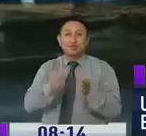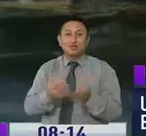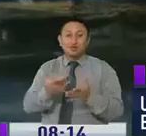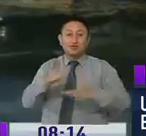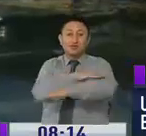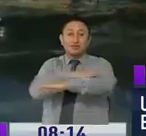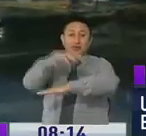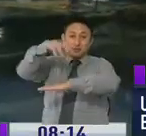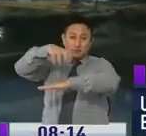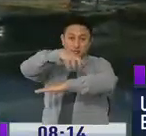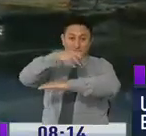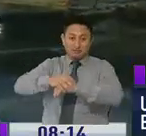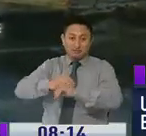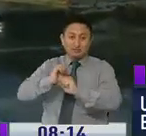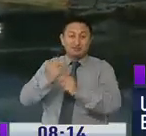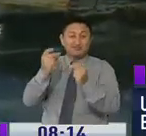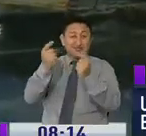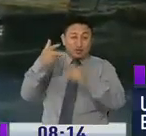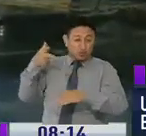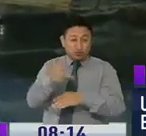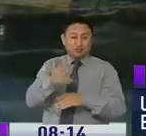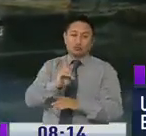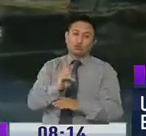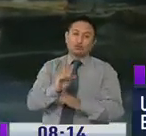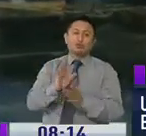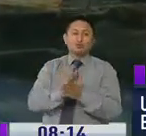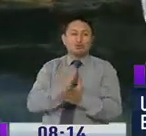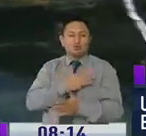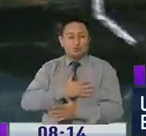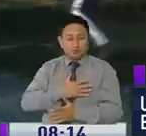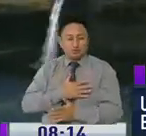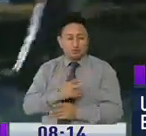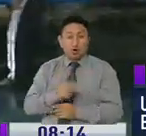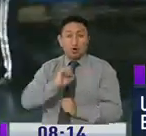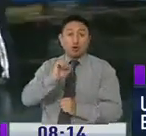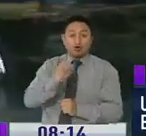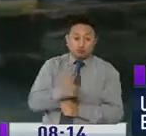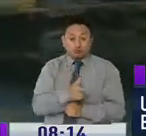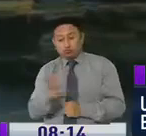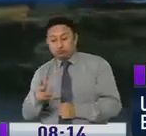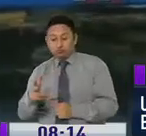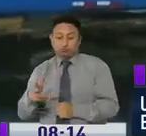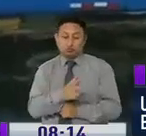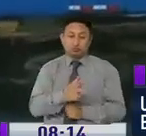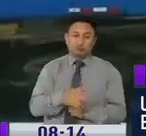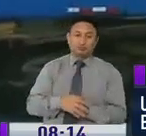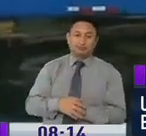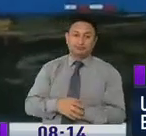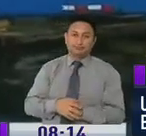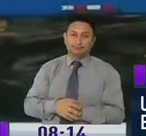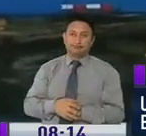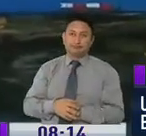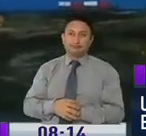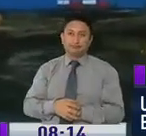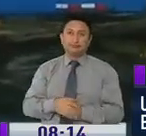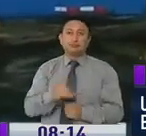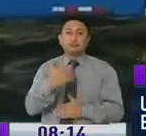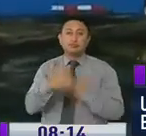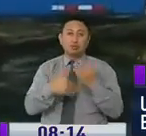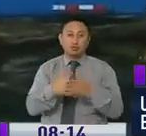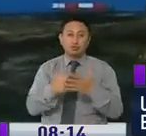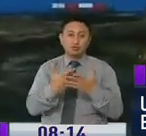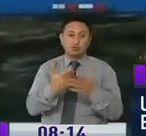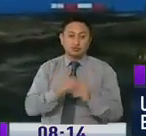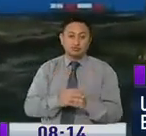mojada, evitar acelerar, evitar justamente lo que son acciones bruscas que puedan provocar accidentes de tránsito. Luego ustedes evaluarán las